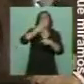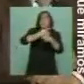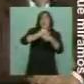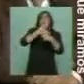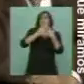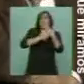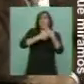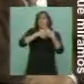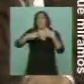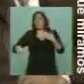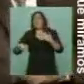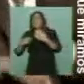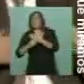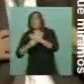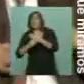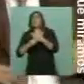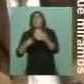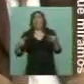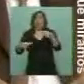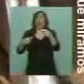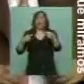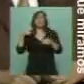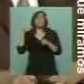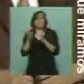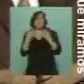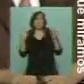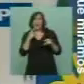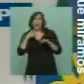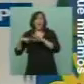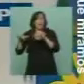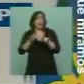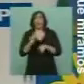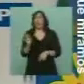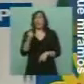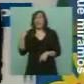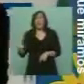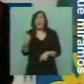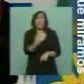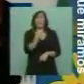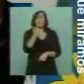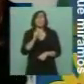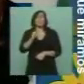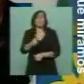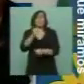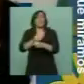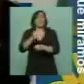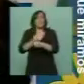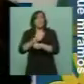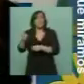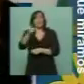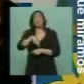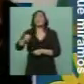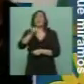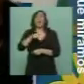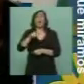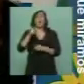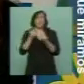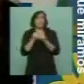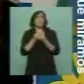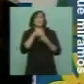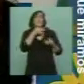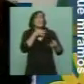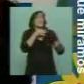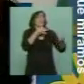simpáticos pero que en realidad tienen la misma función que tuvieron y que hicieron vender los bonos a los